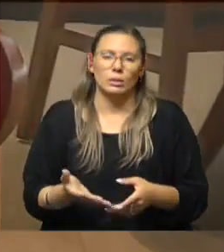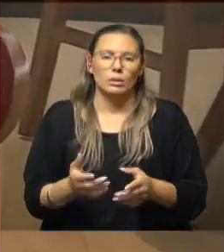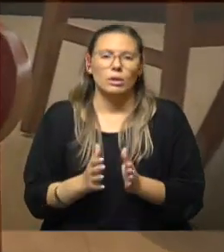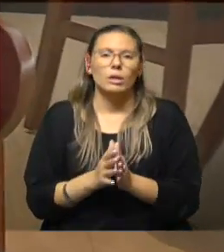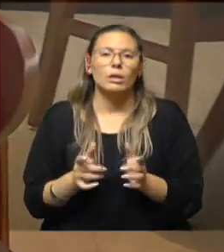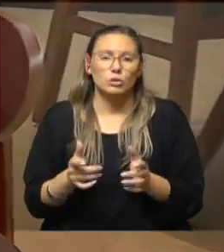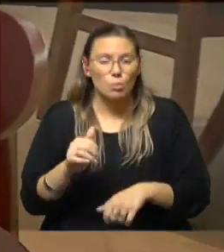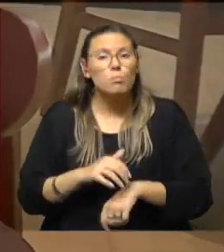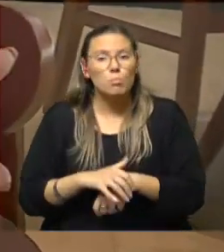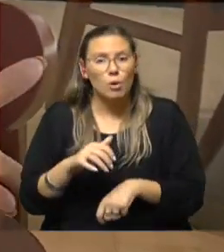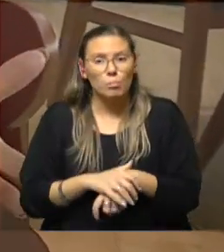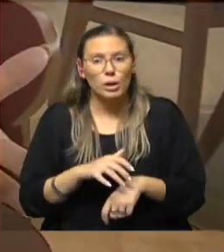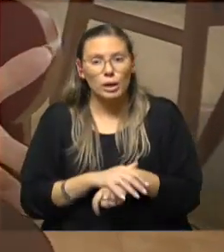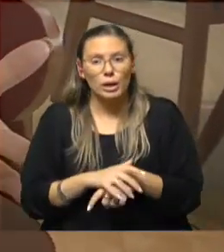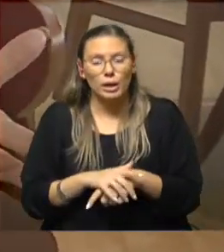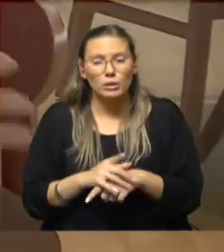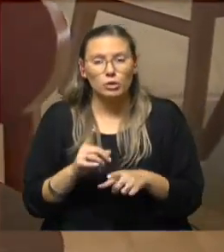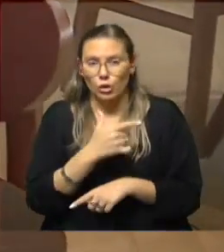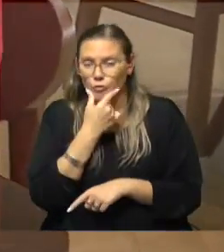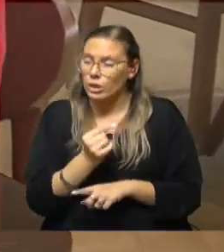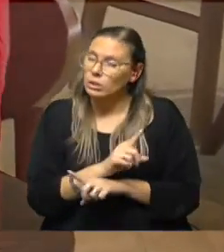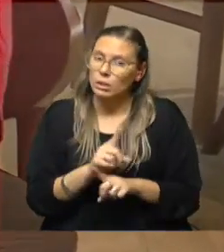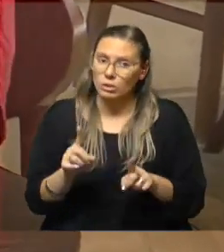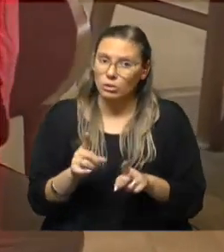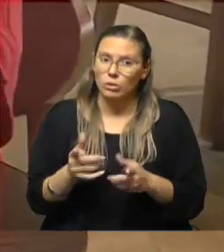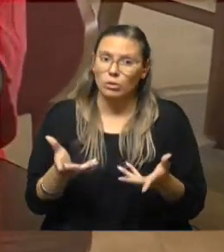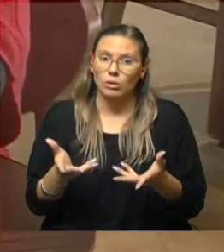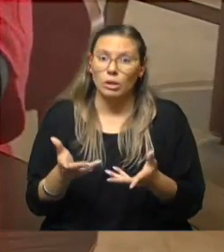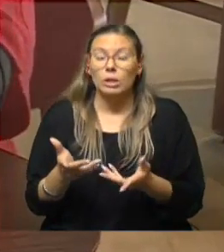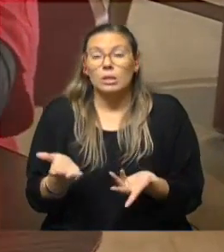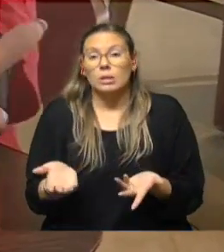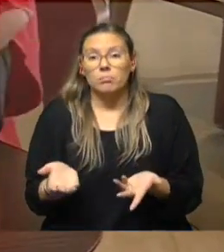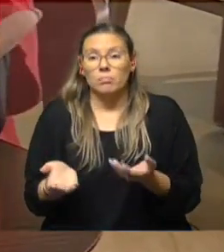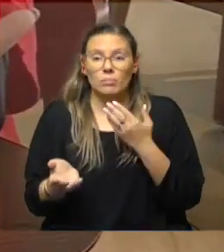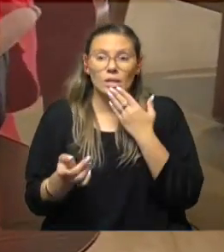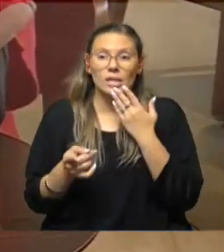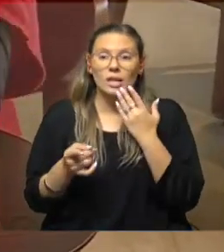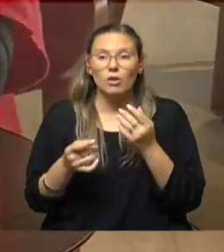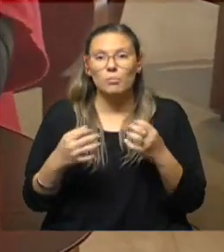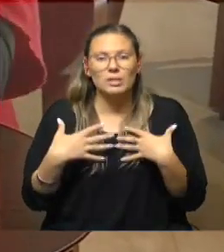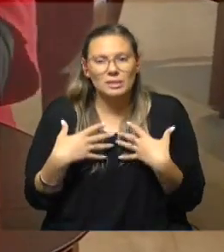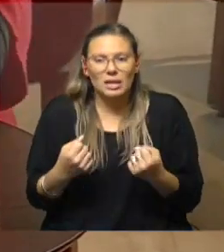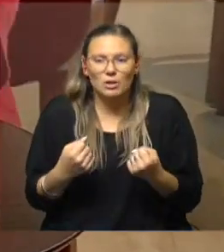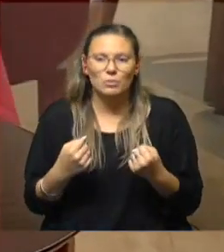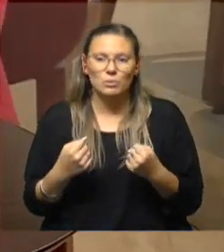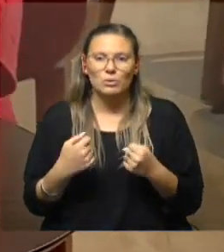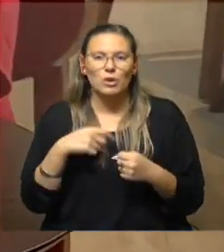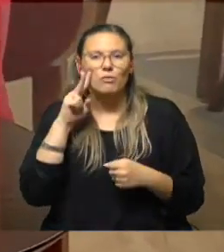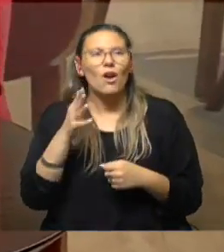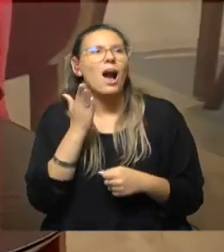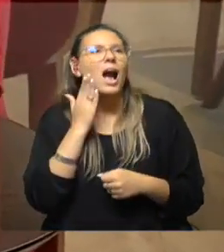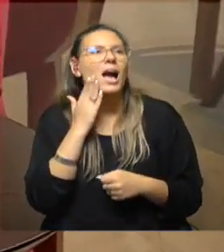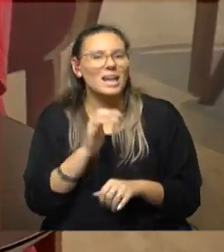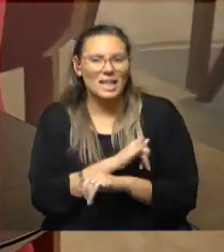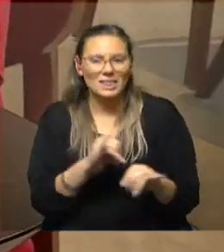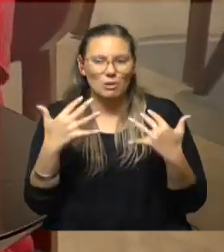momentos, no son momentos simples los que estamos viviendo. Y de pronto es salud, ¿viste? Yo les veo las caritas cuando